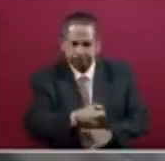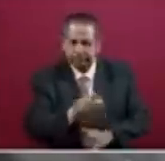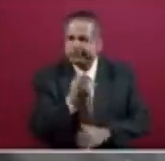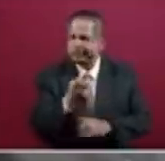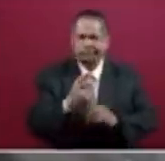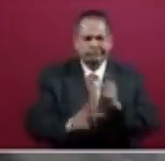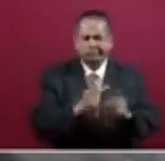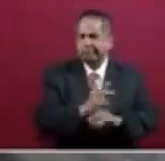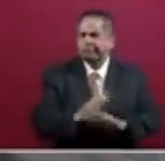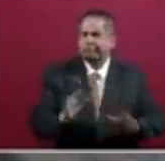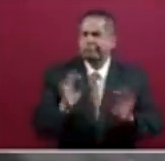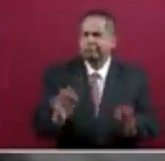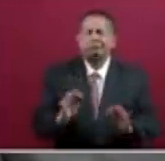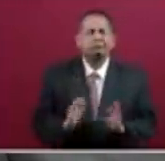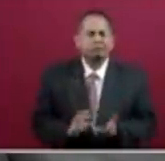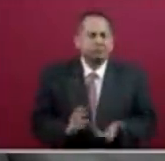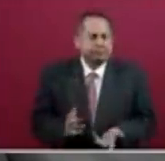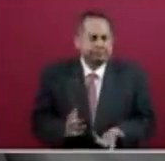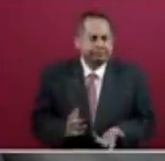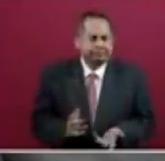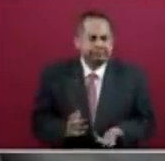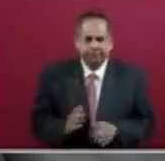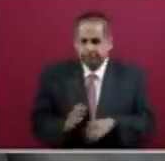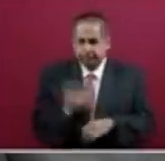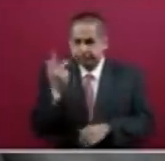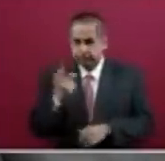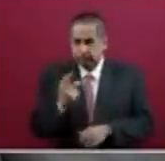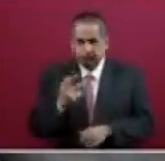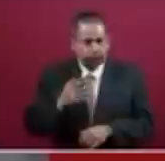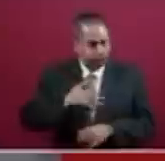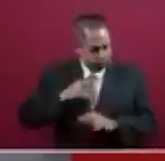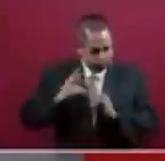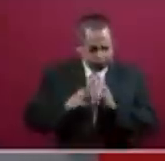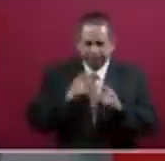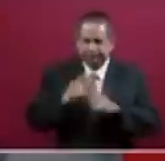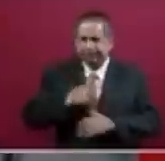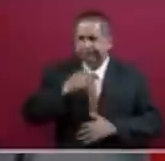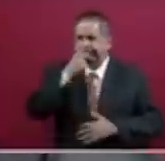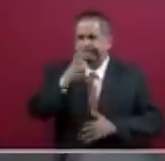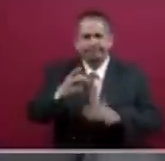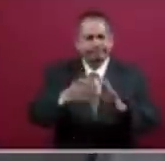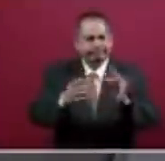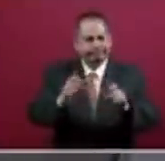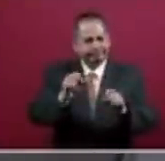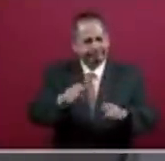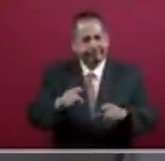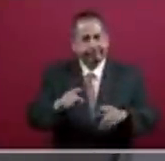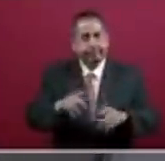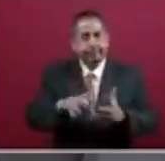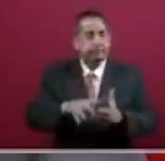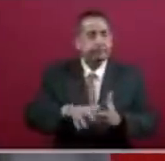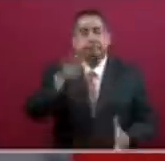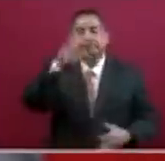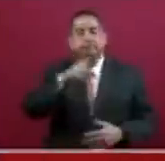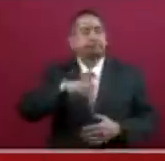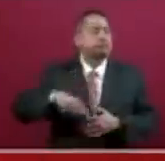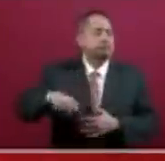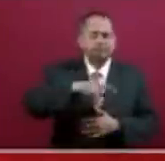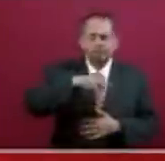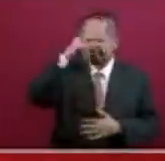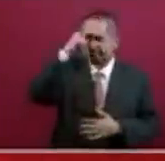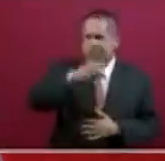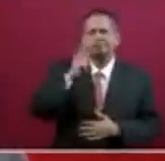porque sostengo que la mayor riqueza de